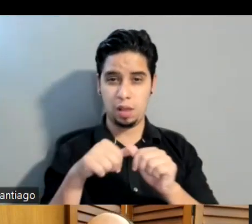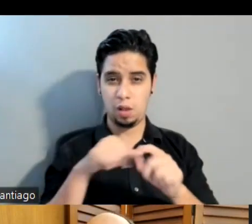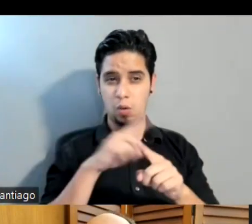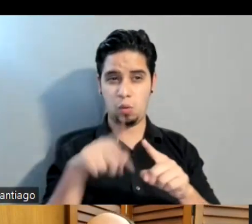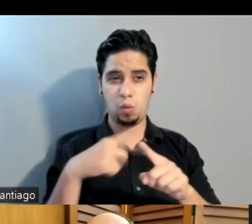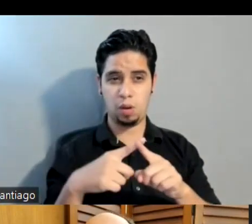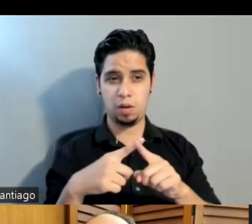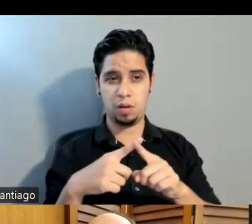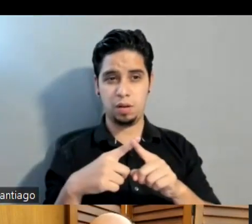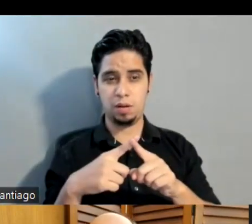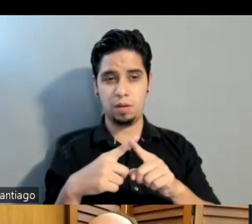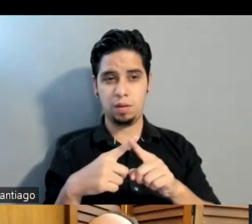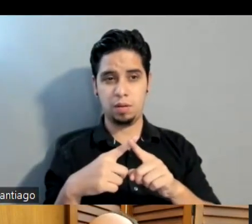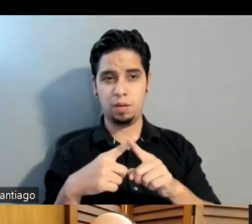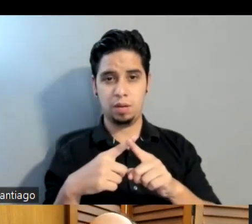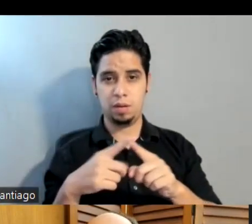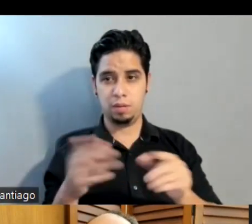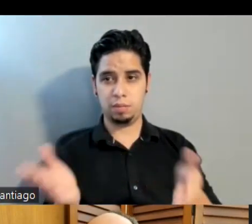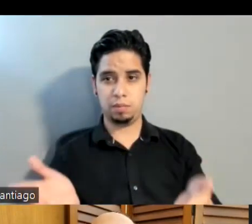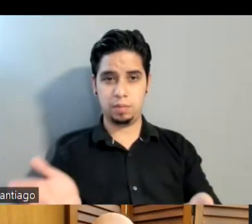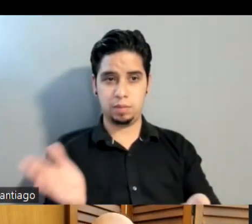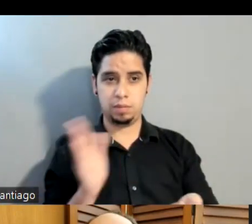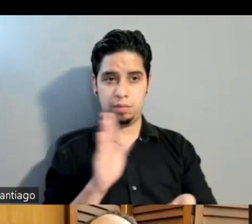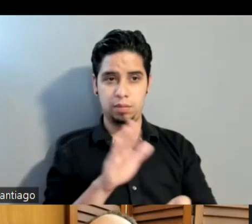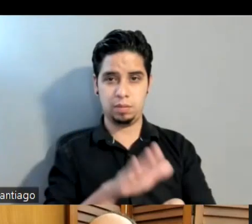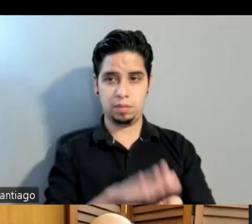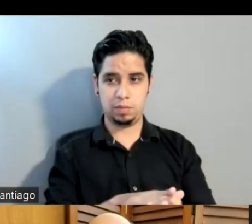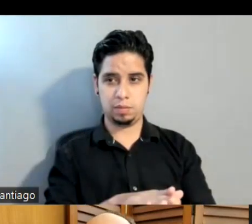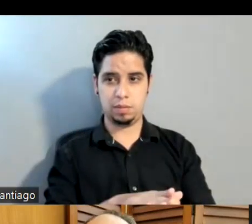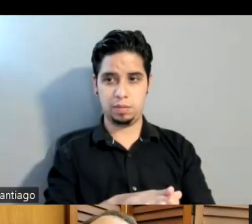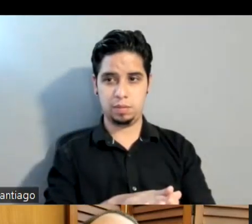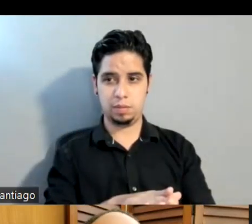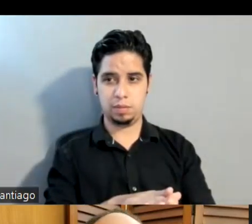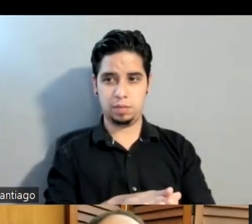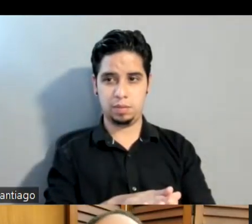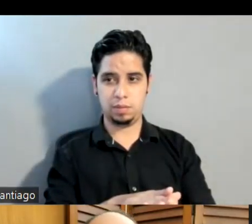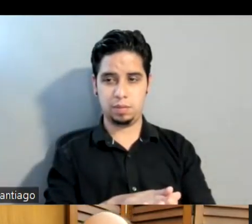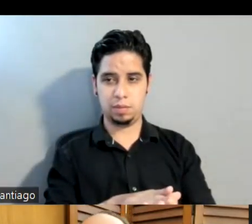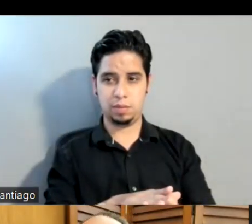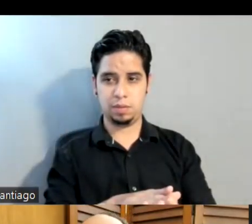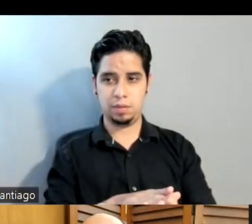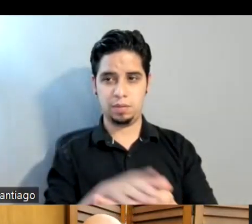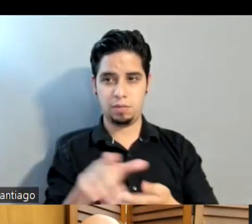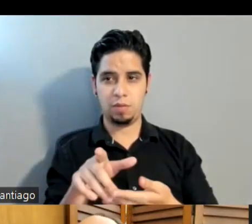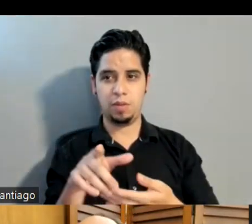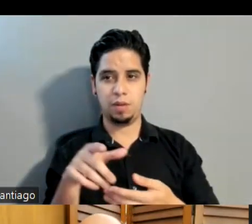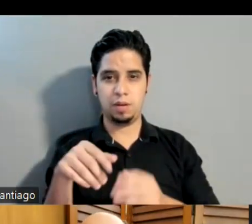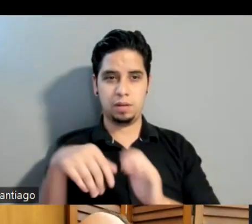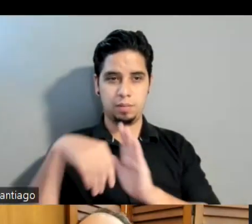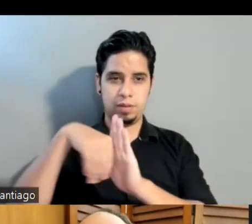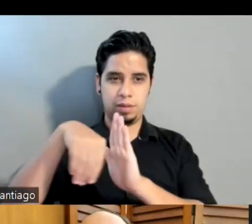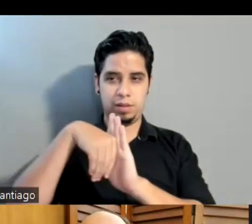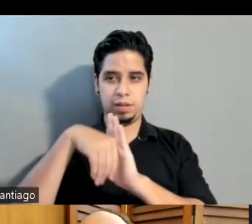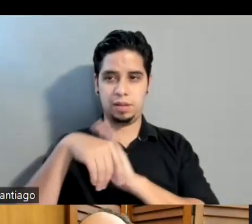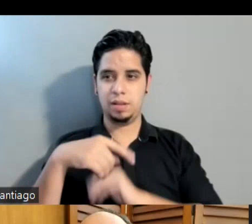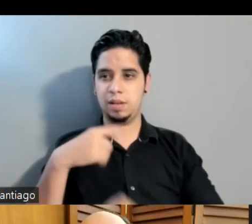Decía, ¡ting! Había un disco. Ponías el disco. Cuando la campanita de Tinkerbell diga, ¡tiring! Es